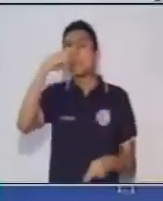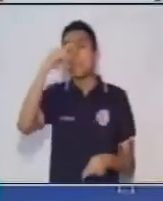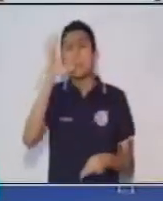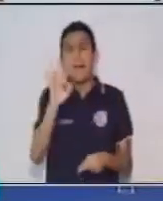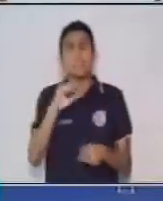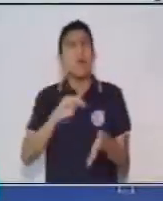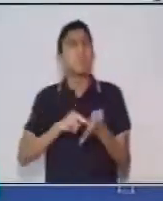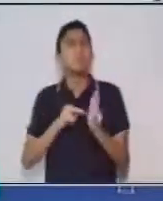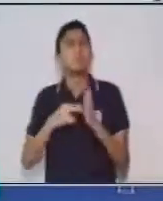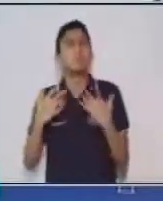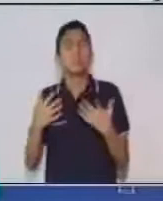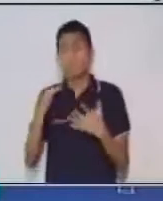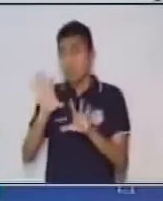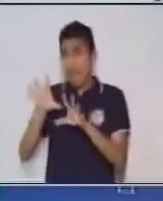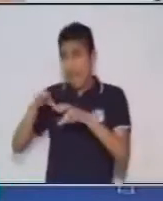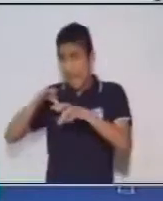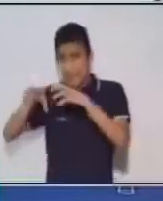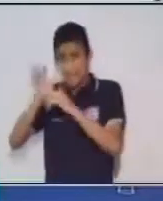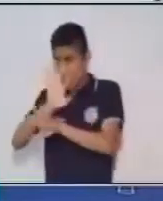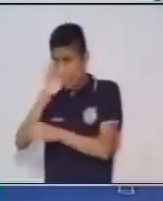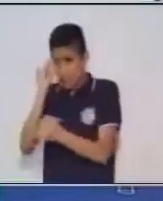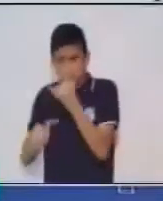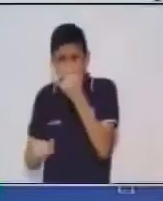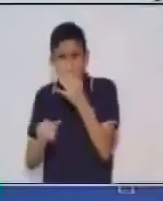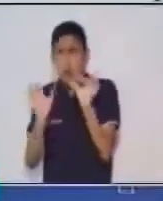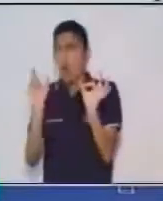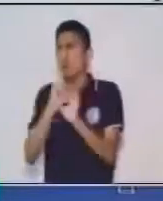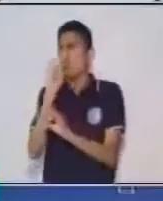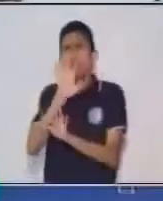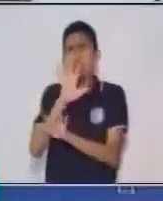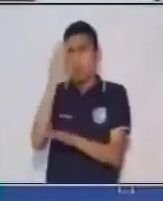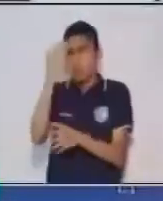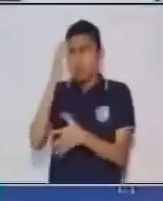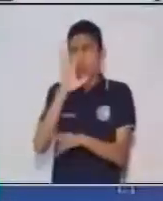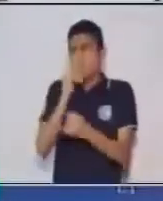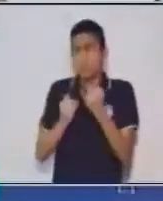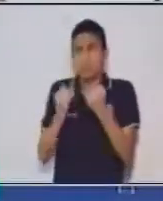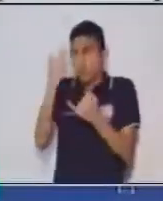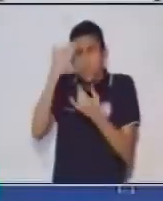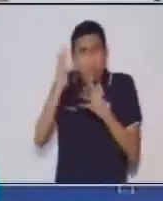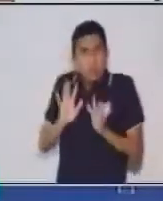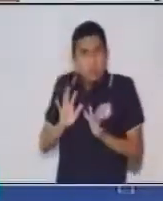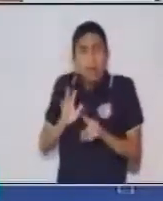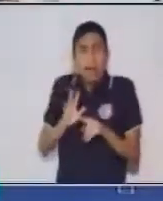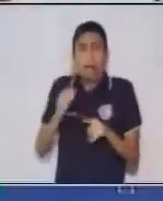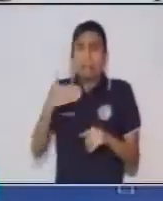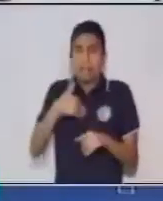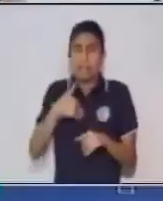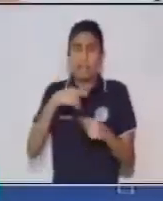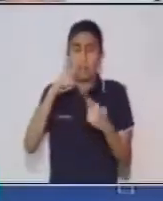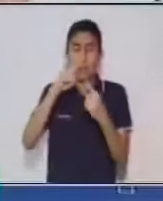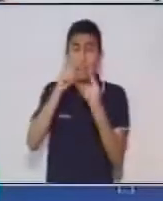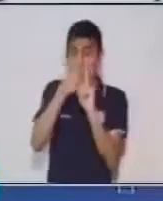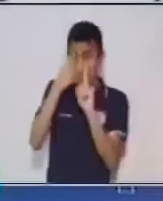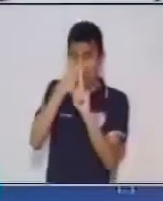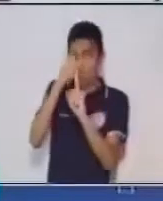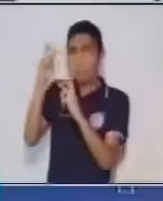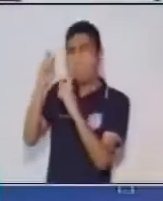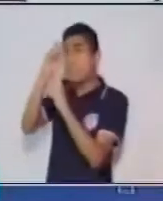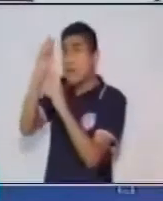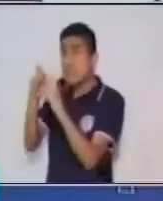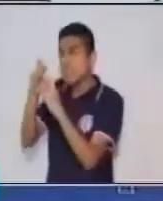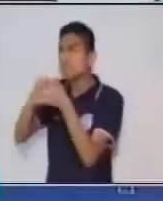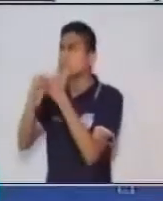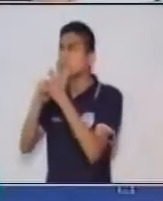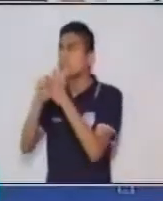la acción terminó o no sabemos si terminó realmente. Y se divide en perfecto para aquellas que